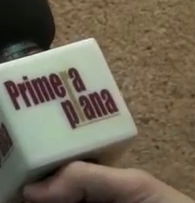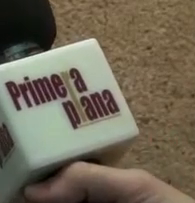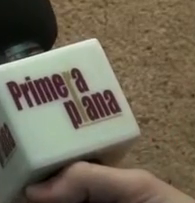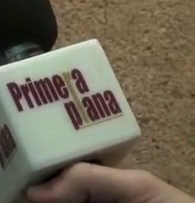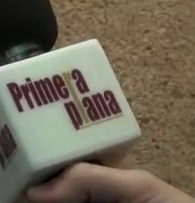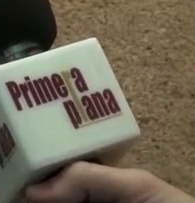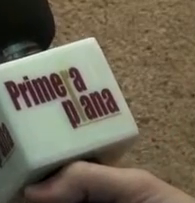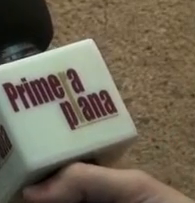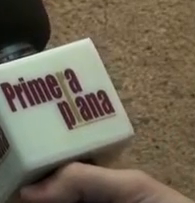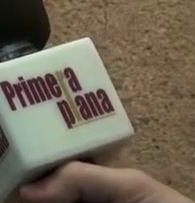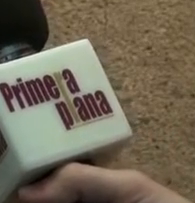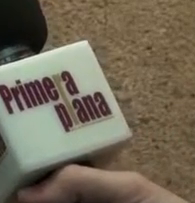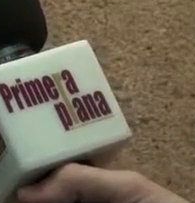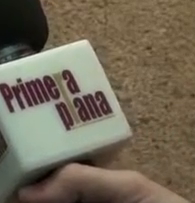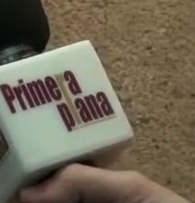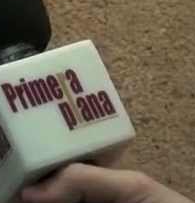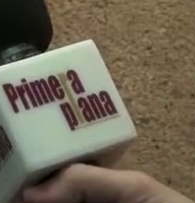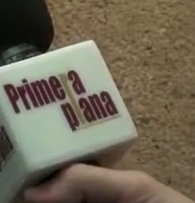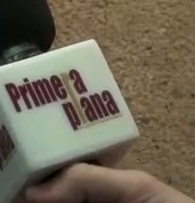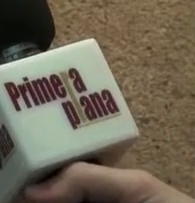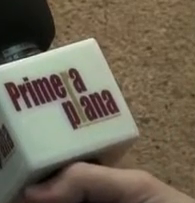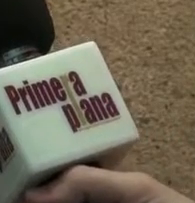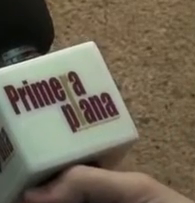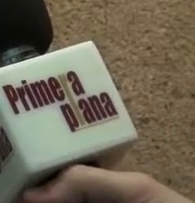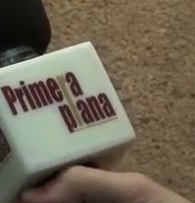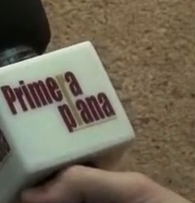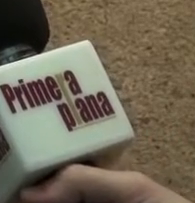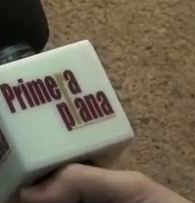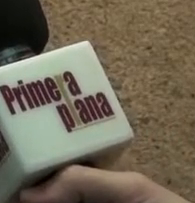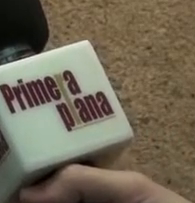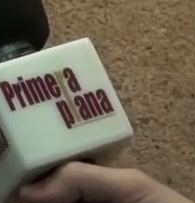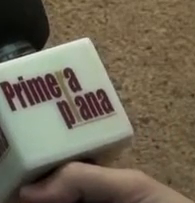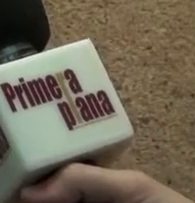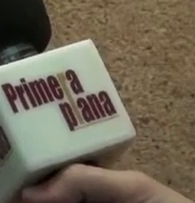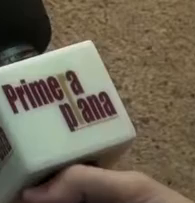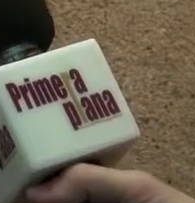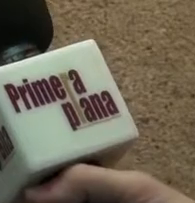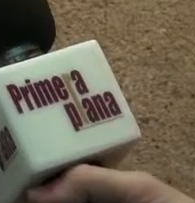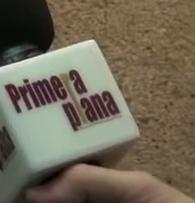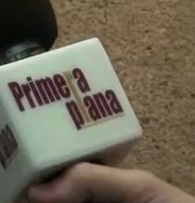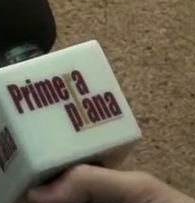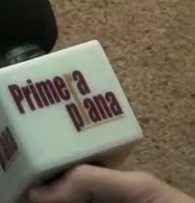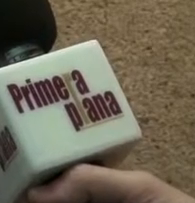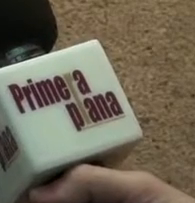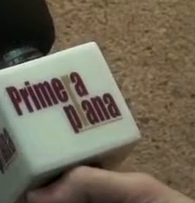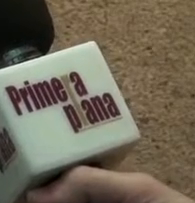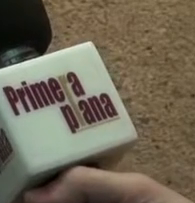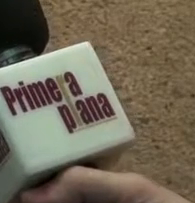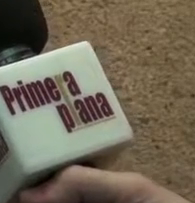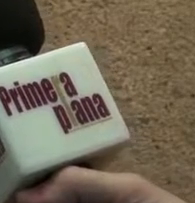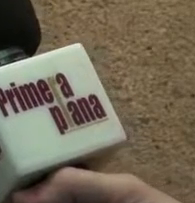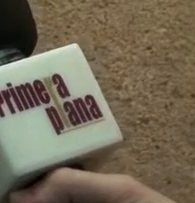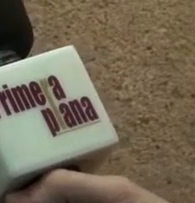Pero lo cierto que se está produciendo y yo creo que cuanto antes cese esa situación